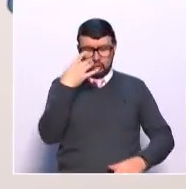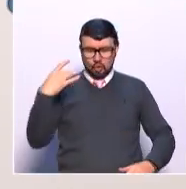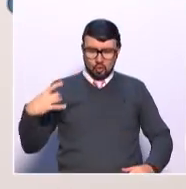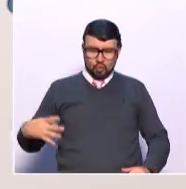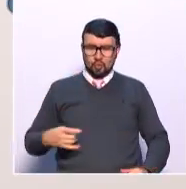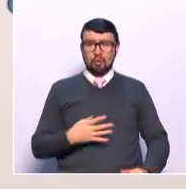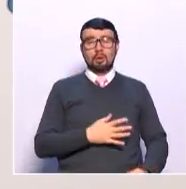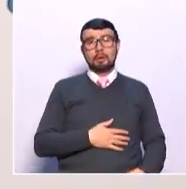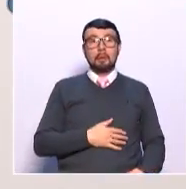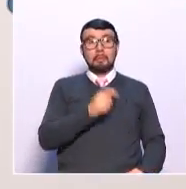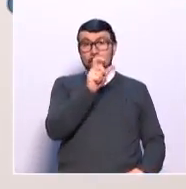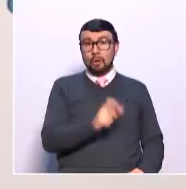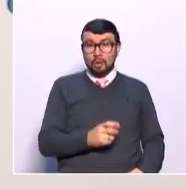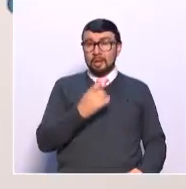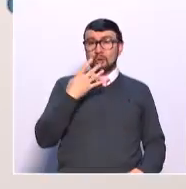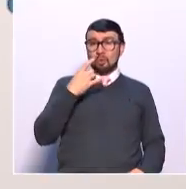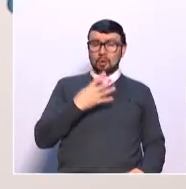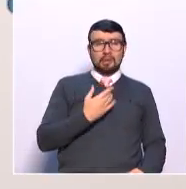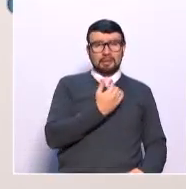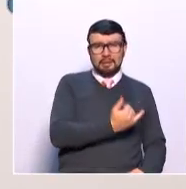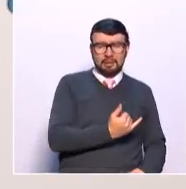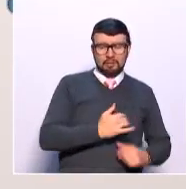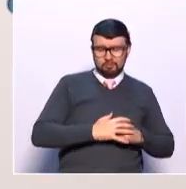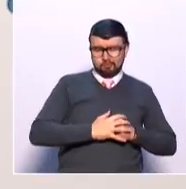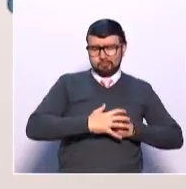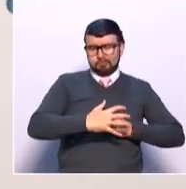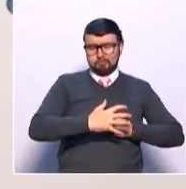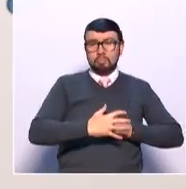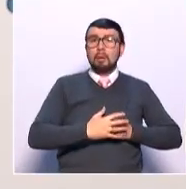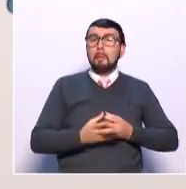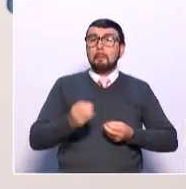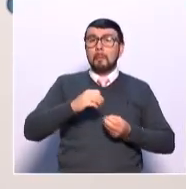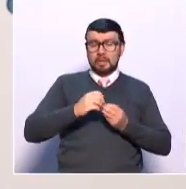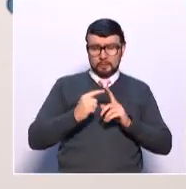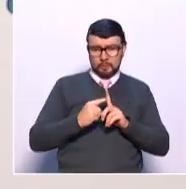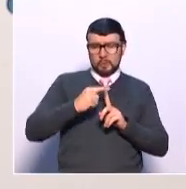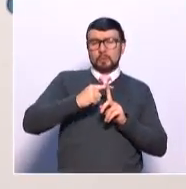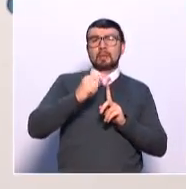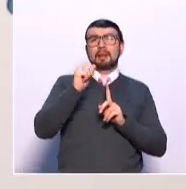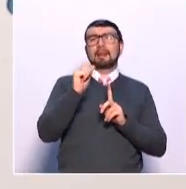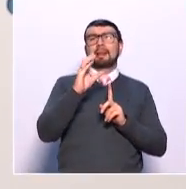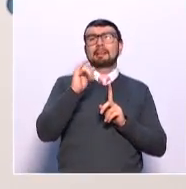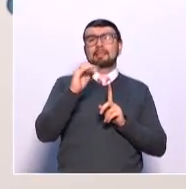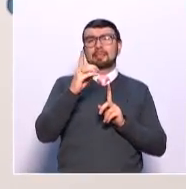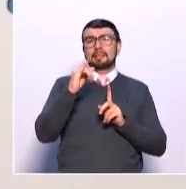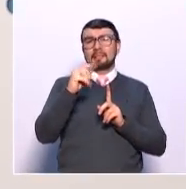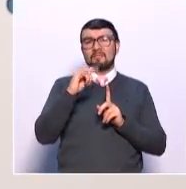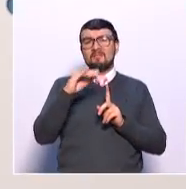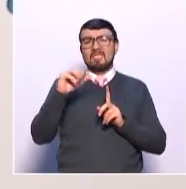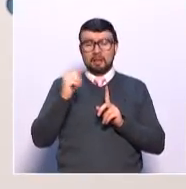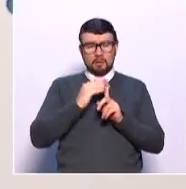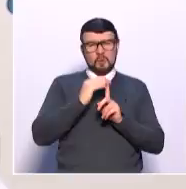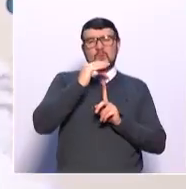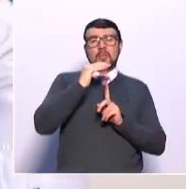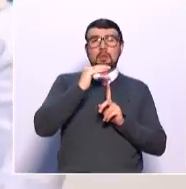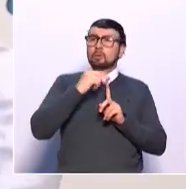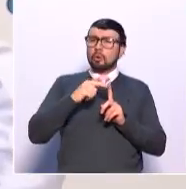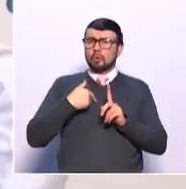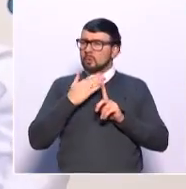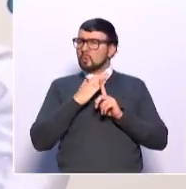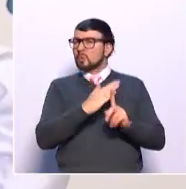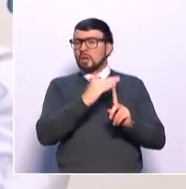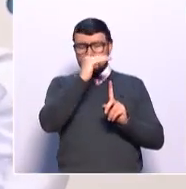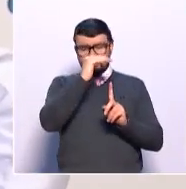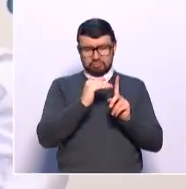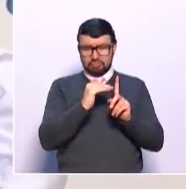se inflama y se acidifica como puedo yo contrarrestar esto hago un ayuno yo recuerdo que